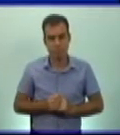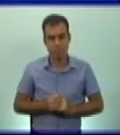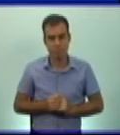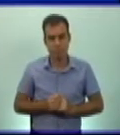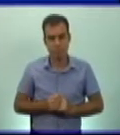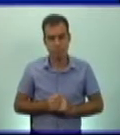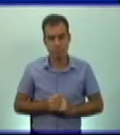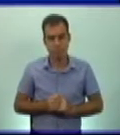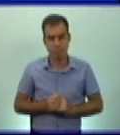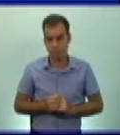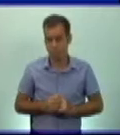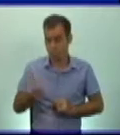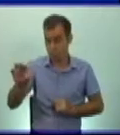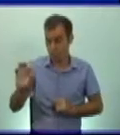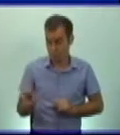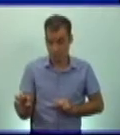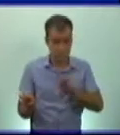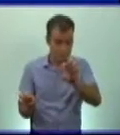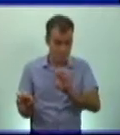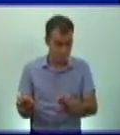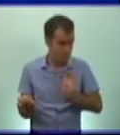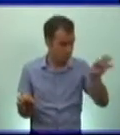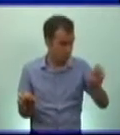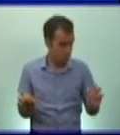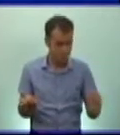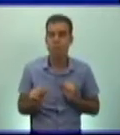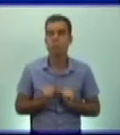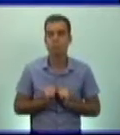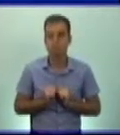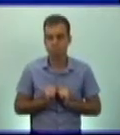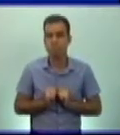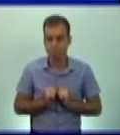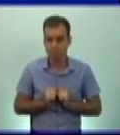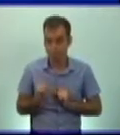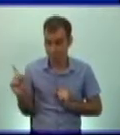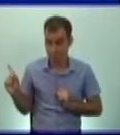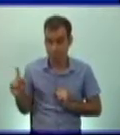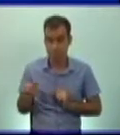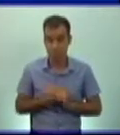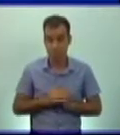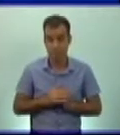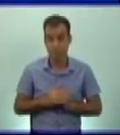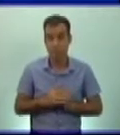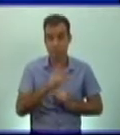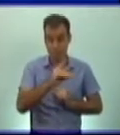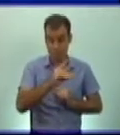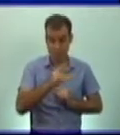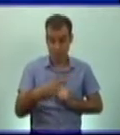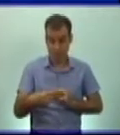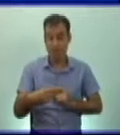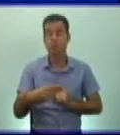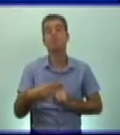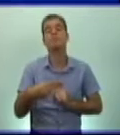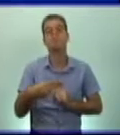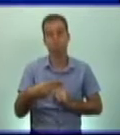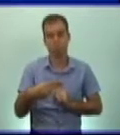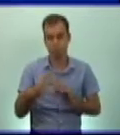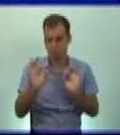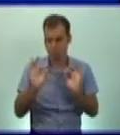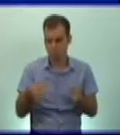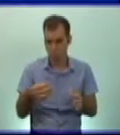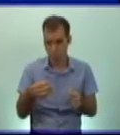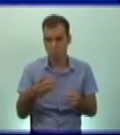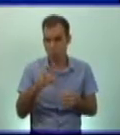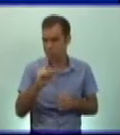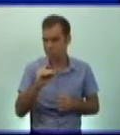de las sustancias que participan en la reacción con sus estados de agregación. El delta H, por supuesto que tenemos que mantenerlo porque